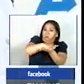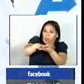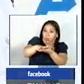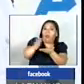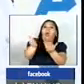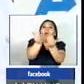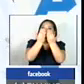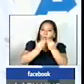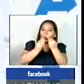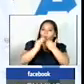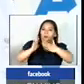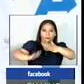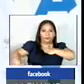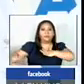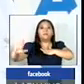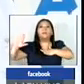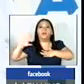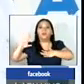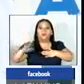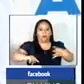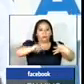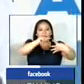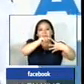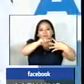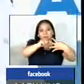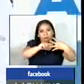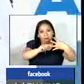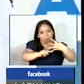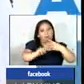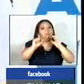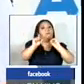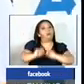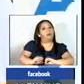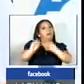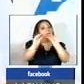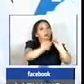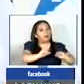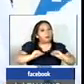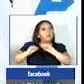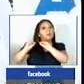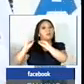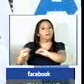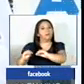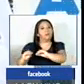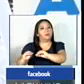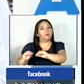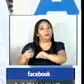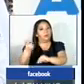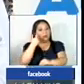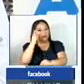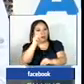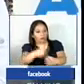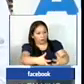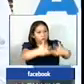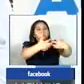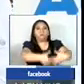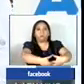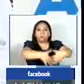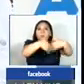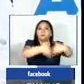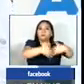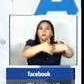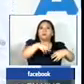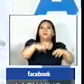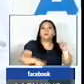compromiso y este es un buen ejemplo de cómo esta se va a aplicar de manera transversal en una de las mayores fuentes de producción del